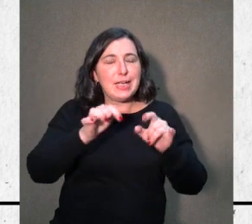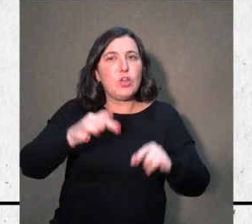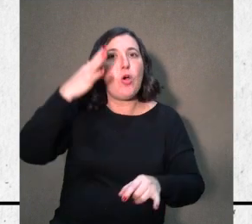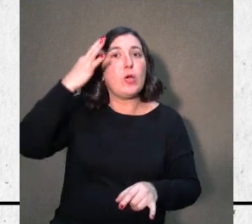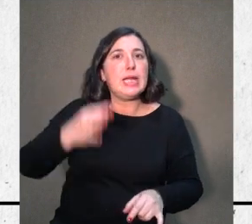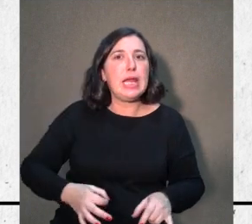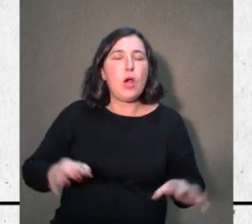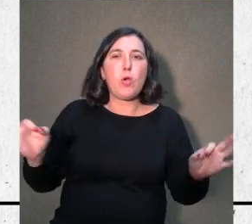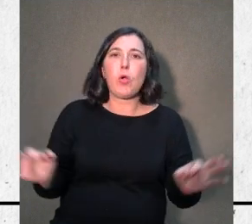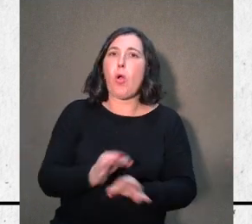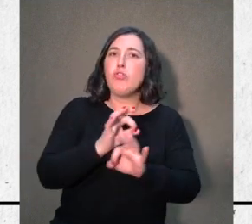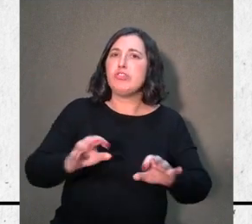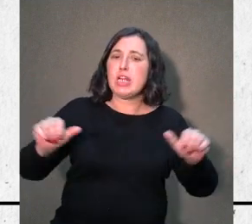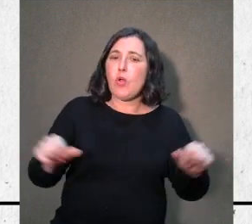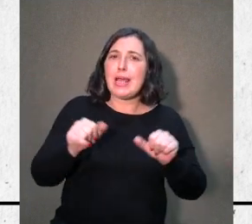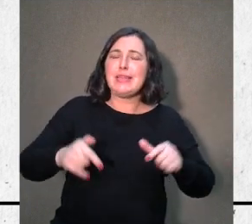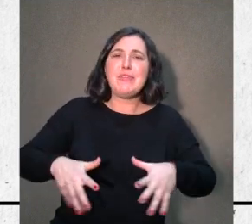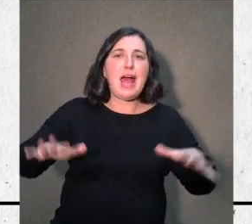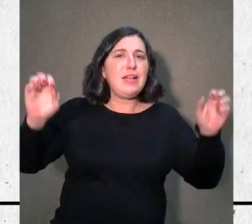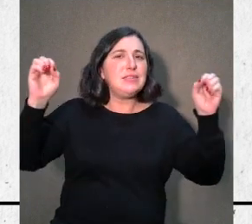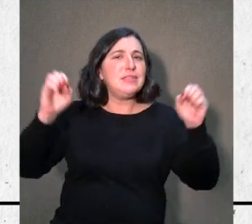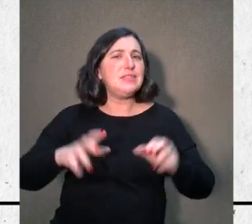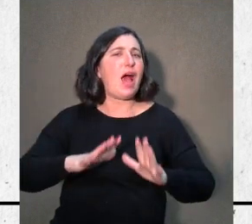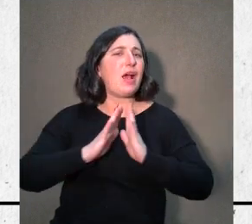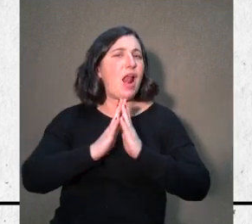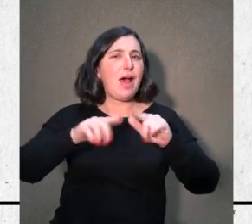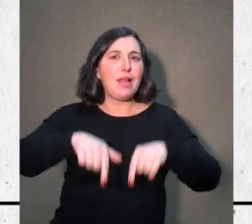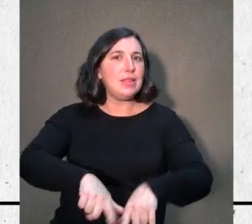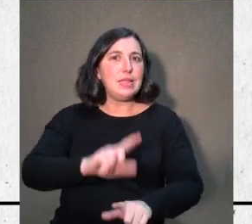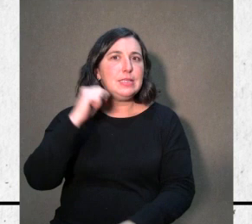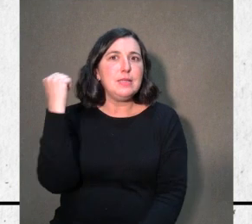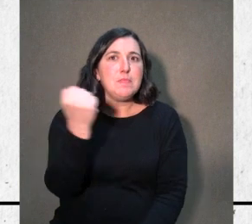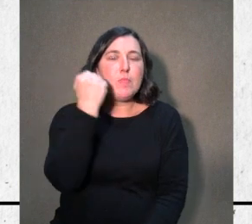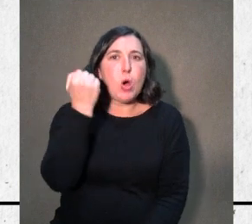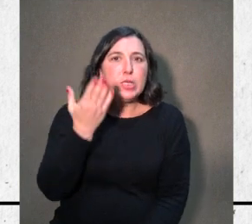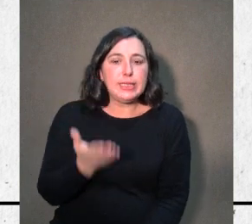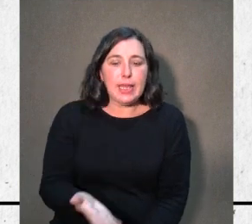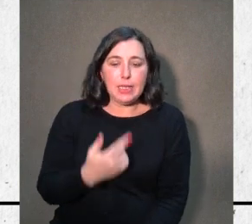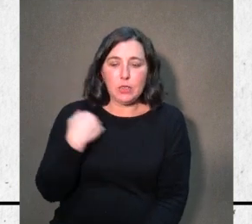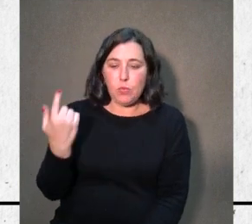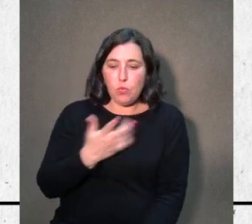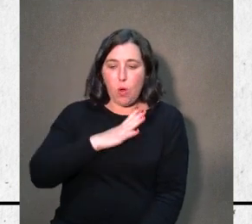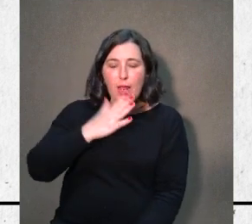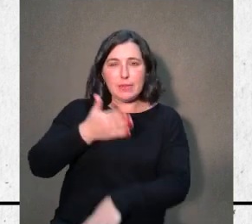sagrada. Entonces es importante, uno se tiene que preparar, concentrar, hay